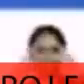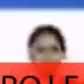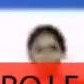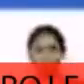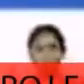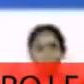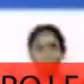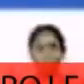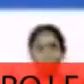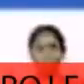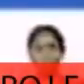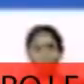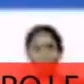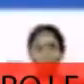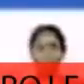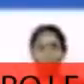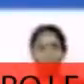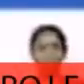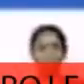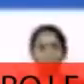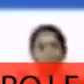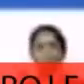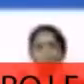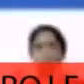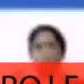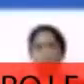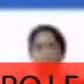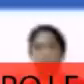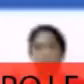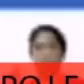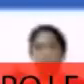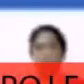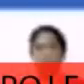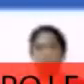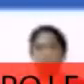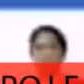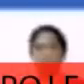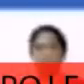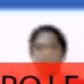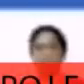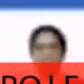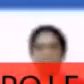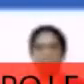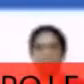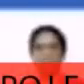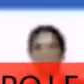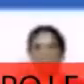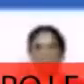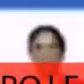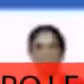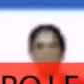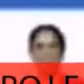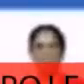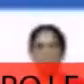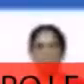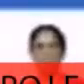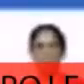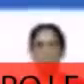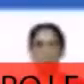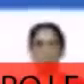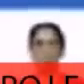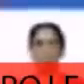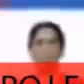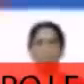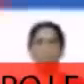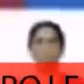van a seguir llenando titulares y la gente va a seguir creyendo que hacen algo y dirán órdenes del día y se reunirán, como ya te dije la semana pasada, en algún